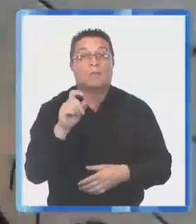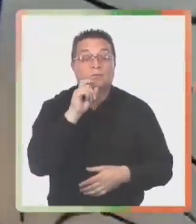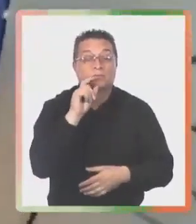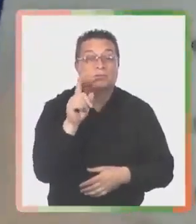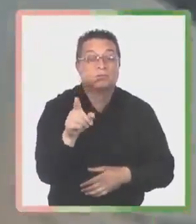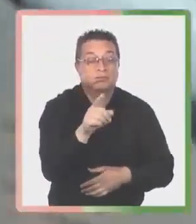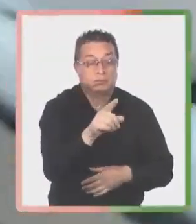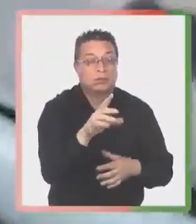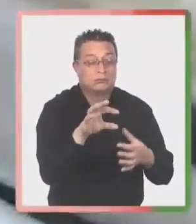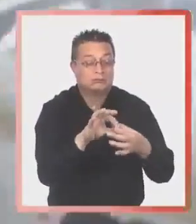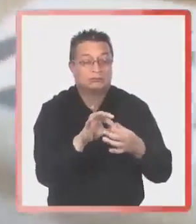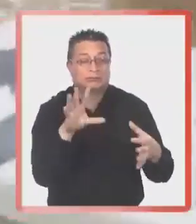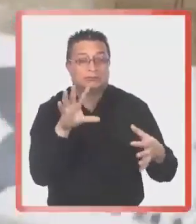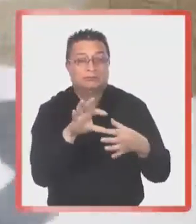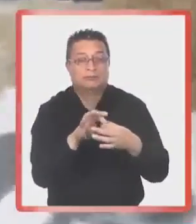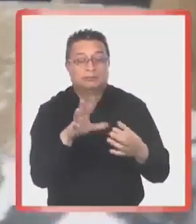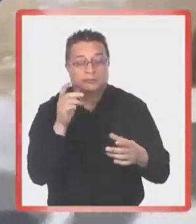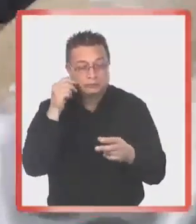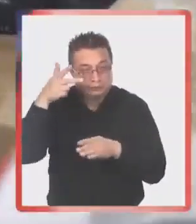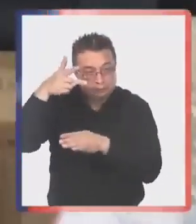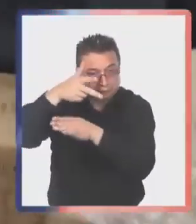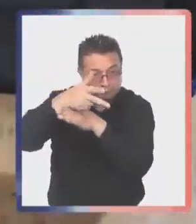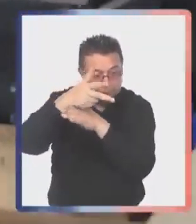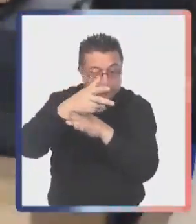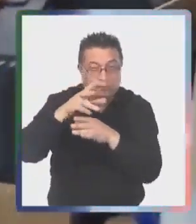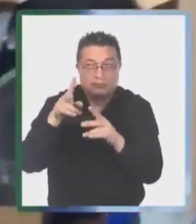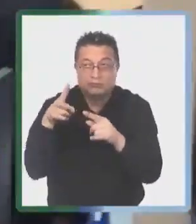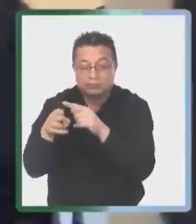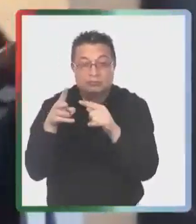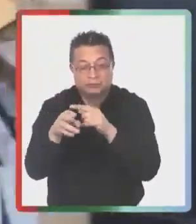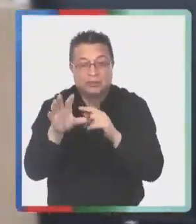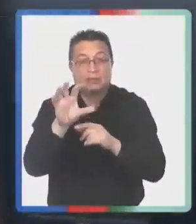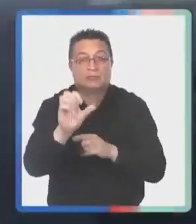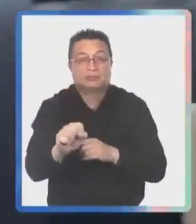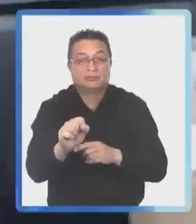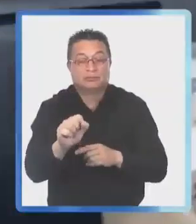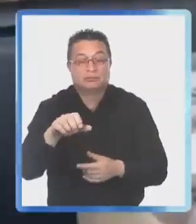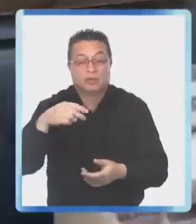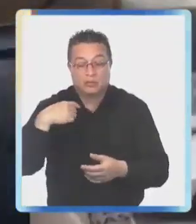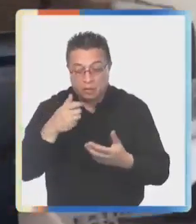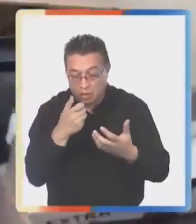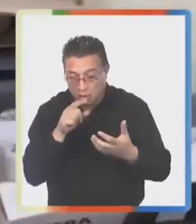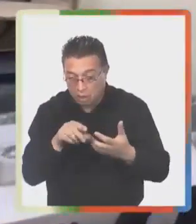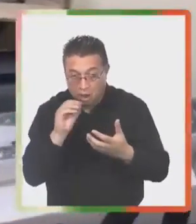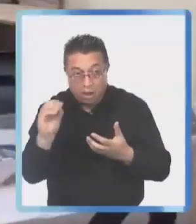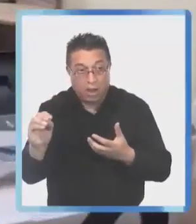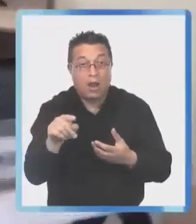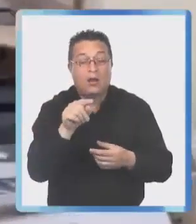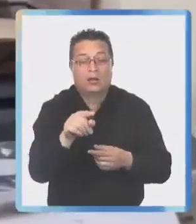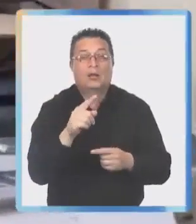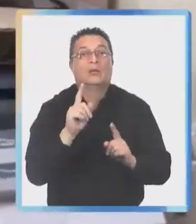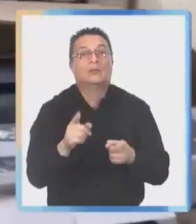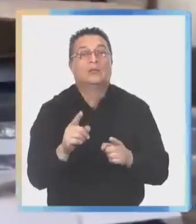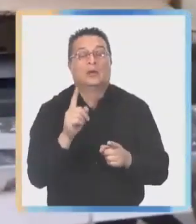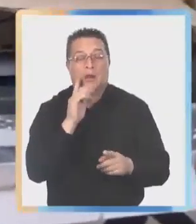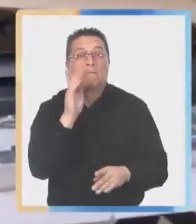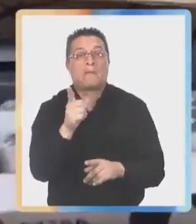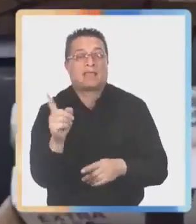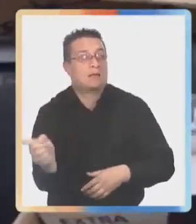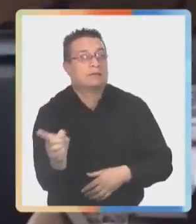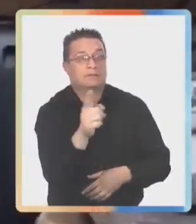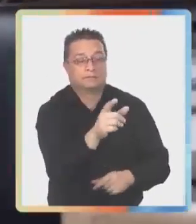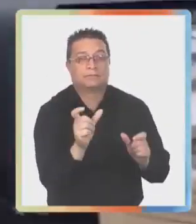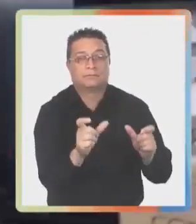Los autores desconectaron el sistema de televigilancia, algo que detectó la central de monitoreo, que incluso originó